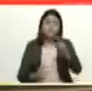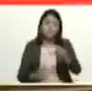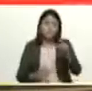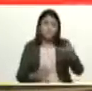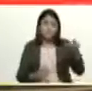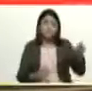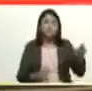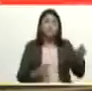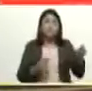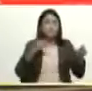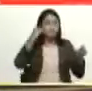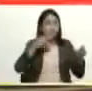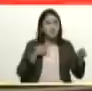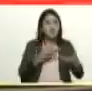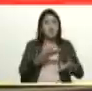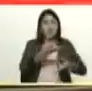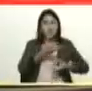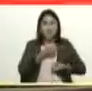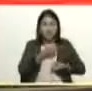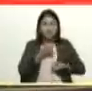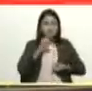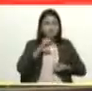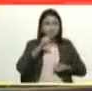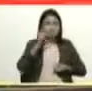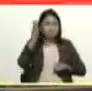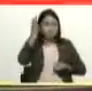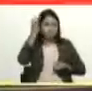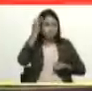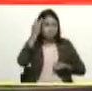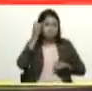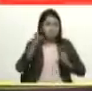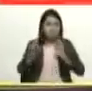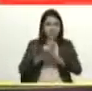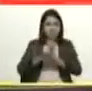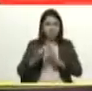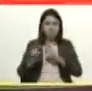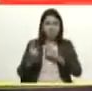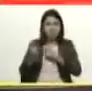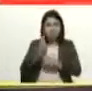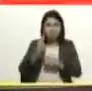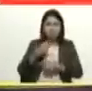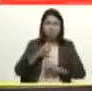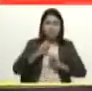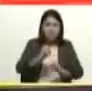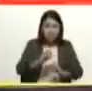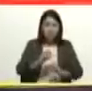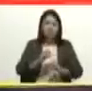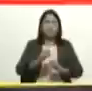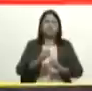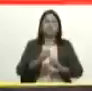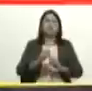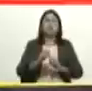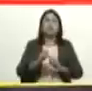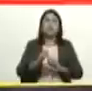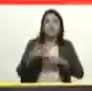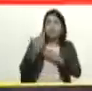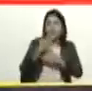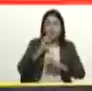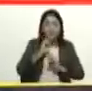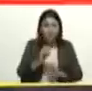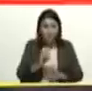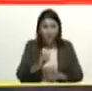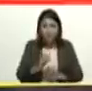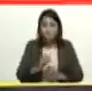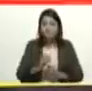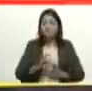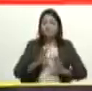se cree confiada de la impunidad, que nadie los va a descubrir, que nadie los va a descubrir.